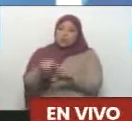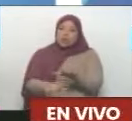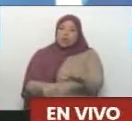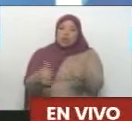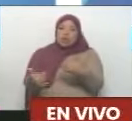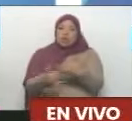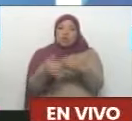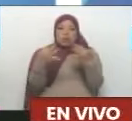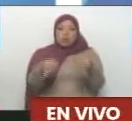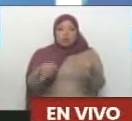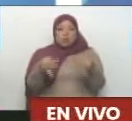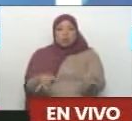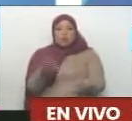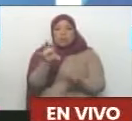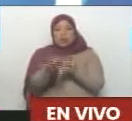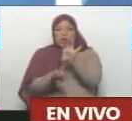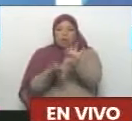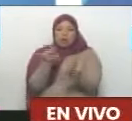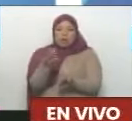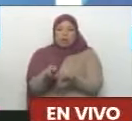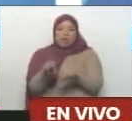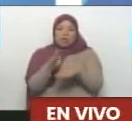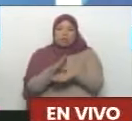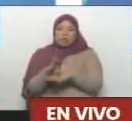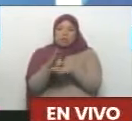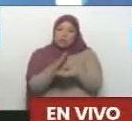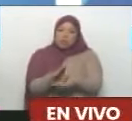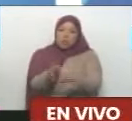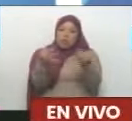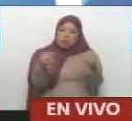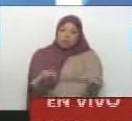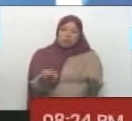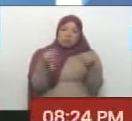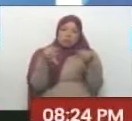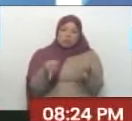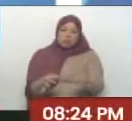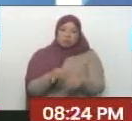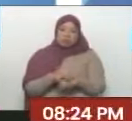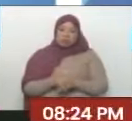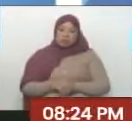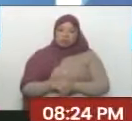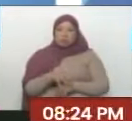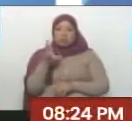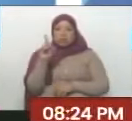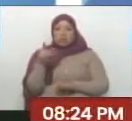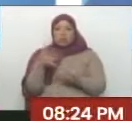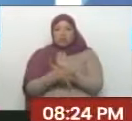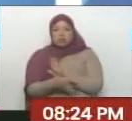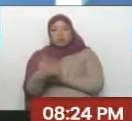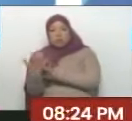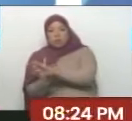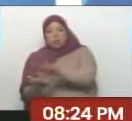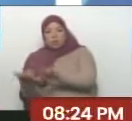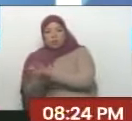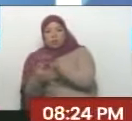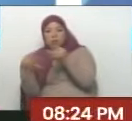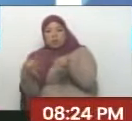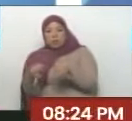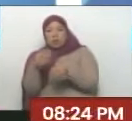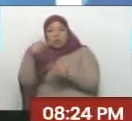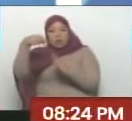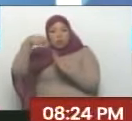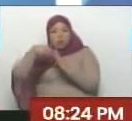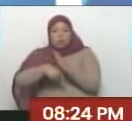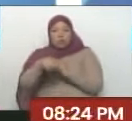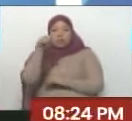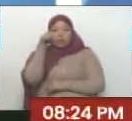vida animal y la del planeta. Por eso es tributaria de una segunda crisis, mucho más profundo,